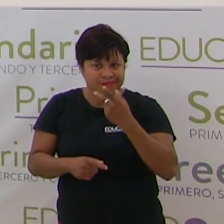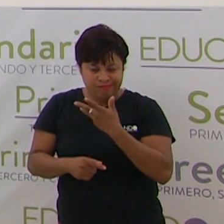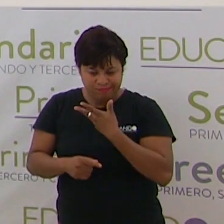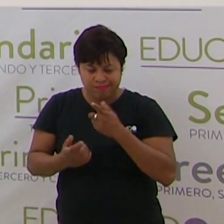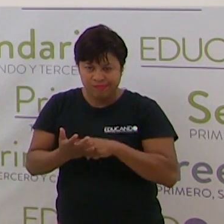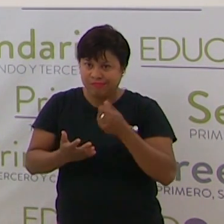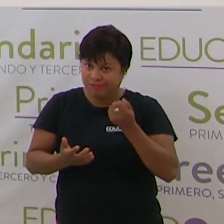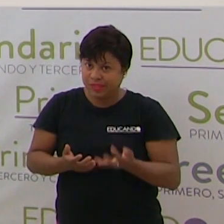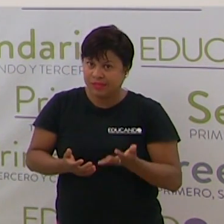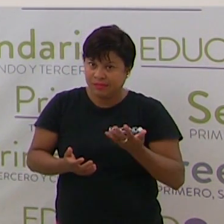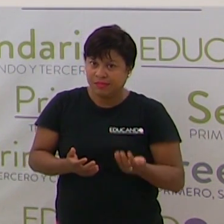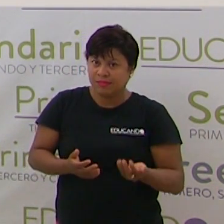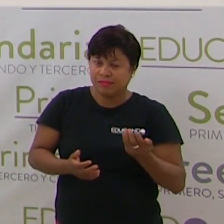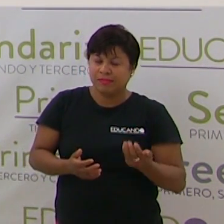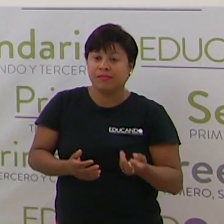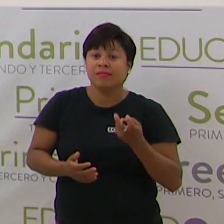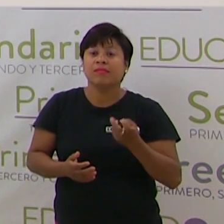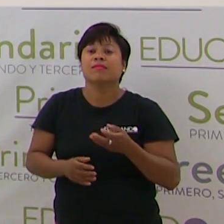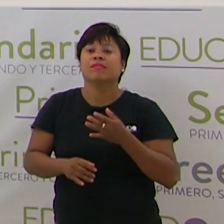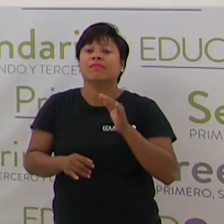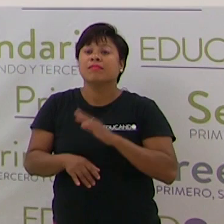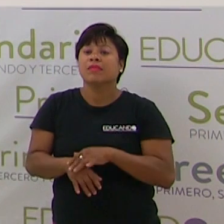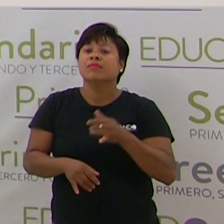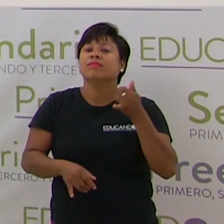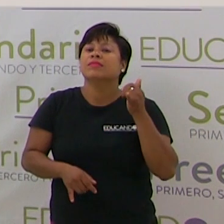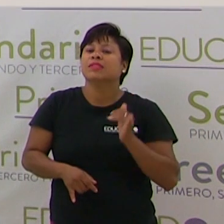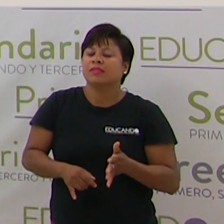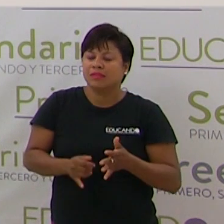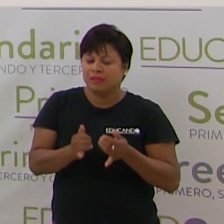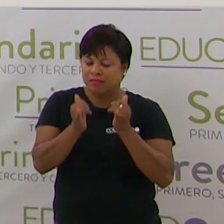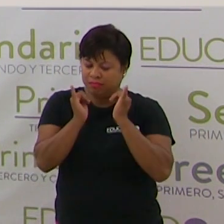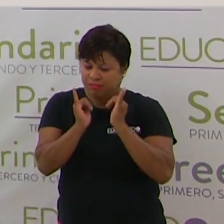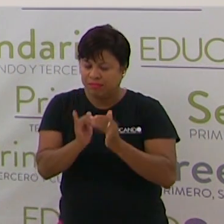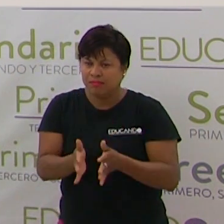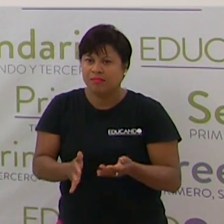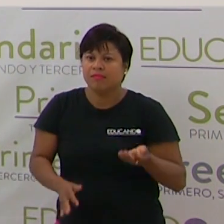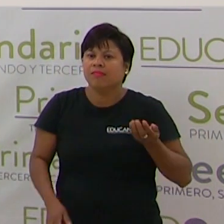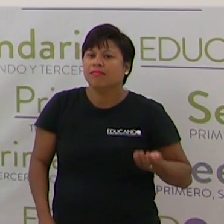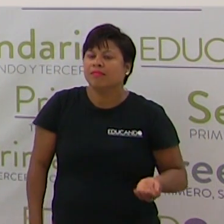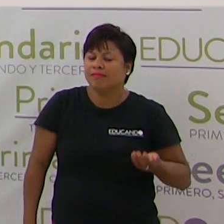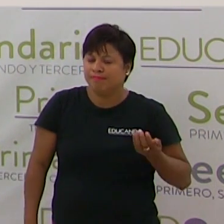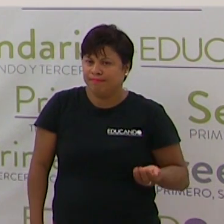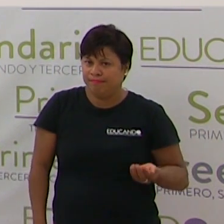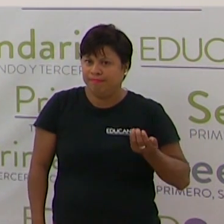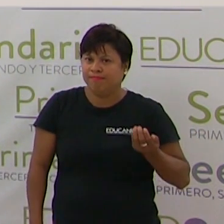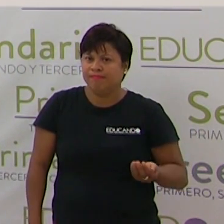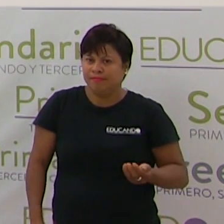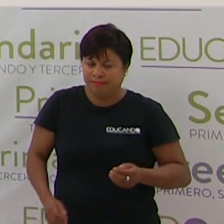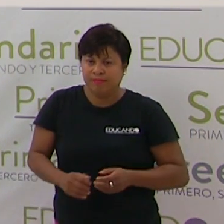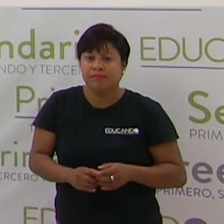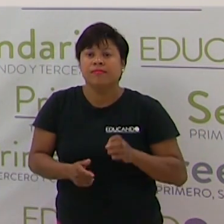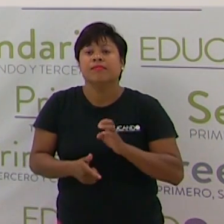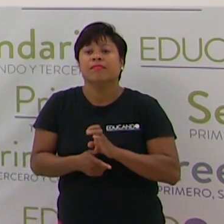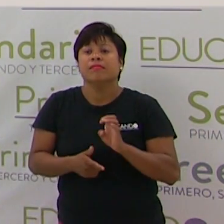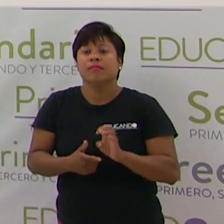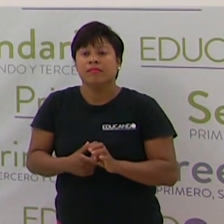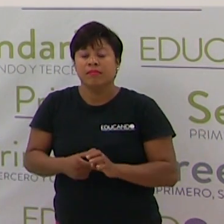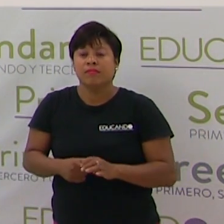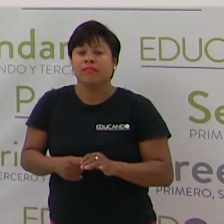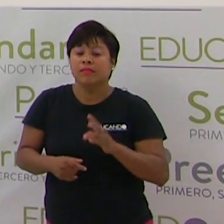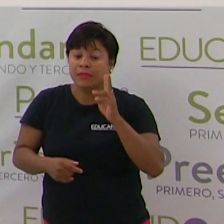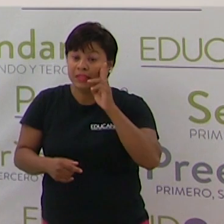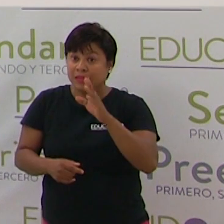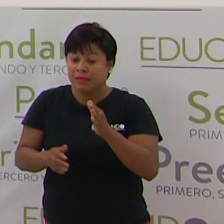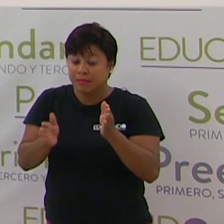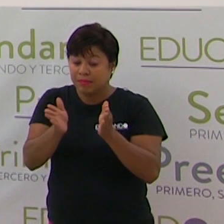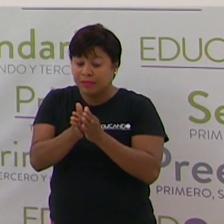Y aparte está hecho de un material más, ¿qué? Pesado. Entonces, aunque se ve más